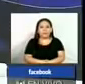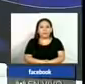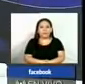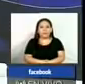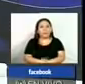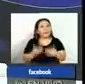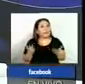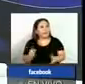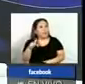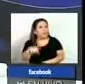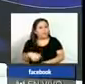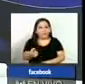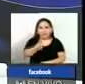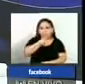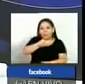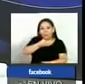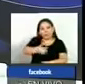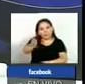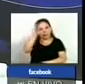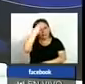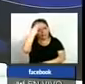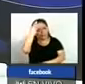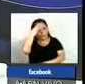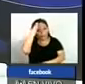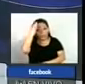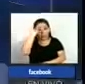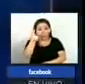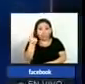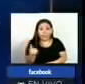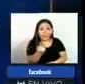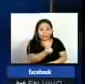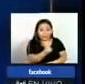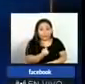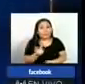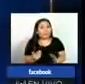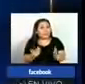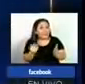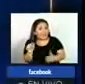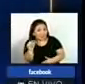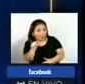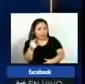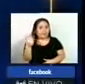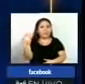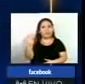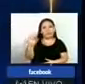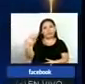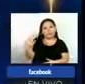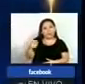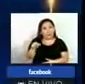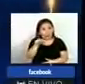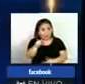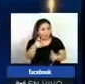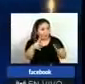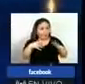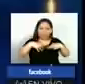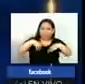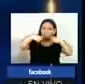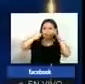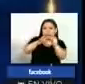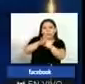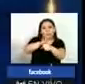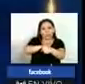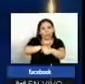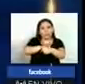Y a continuación vamos a conocer los casos de personas que necesitan, de usted que ya sanó de COVID-19,